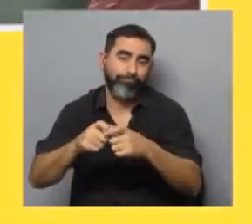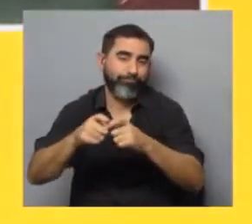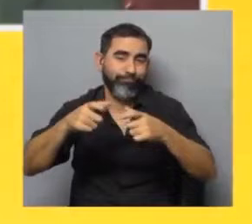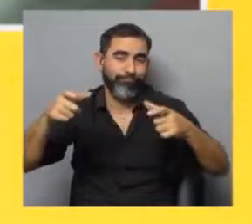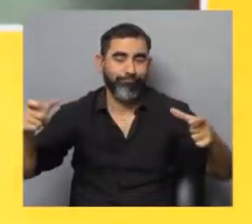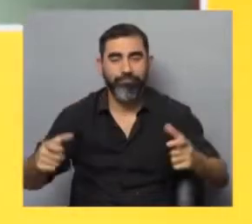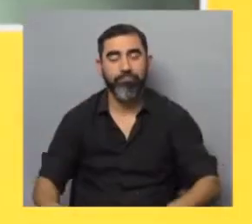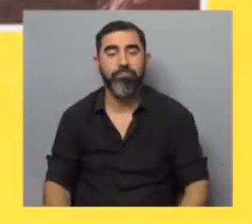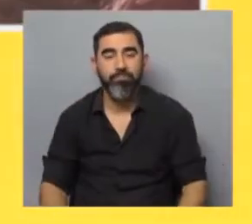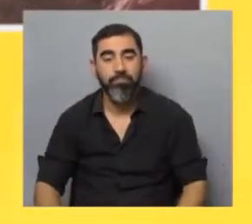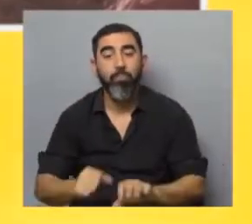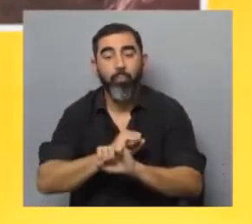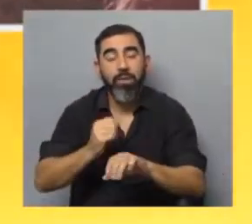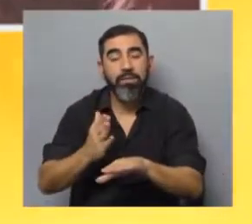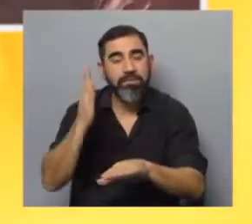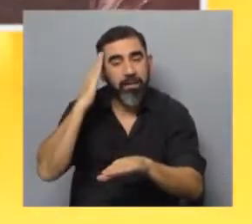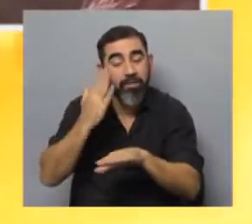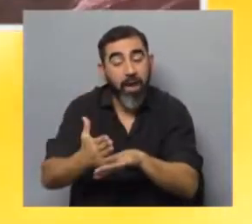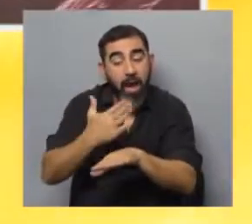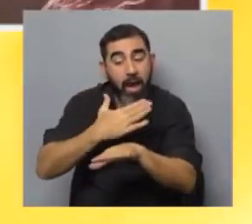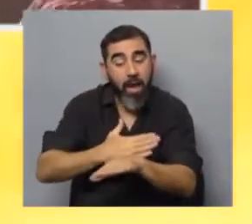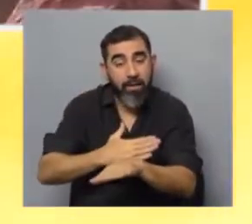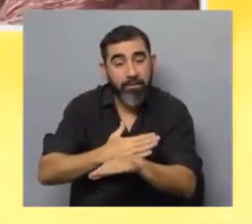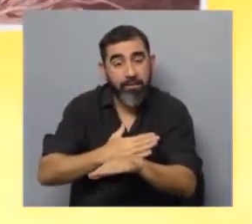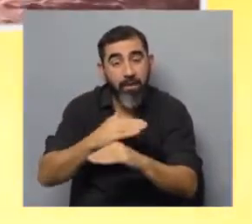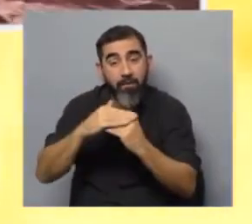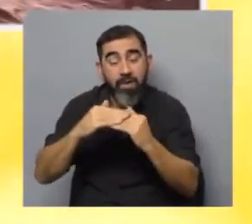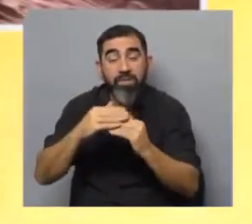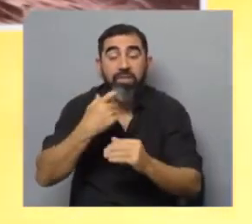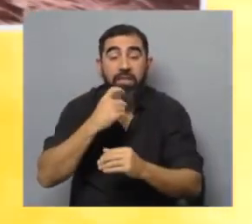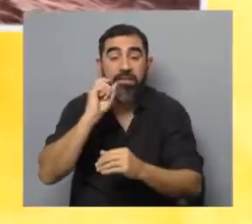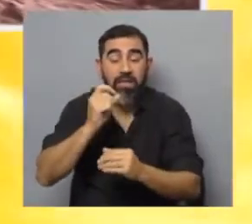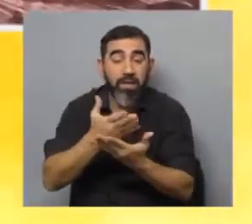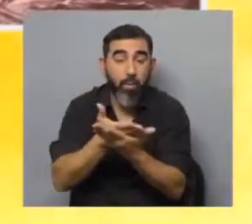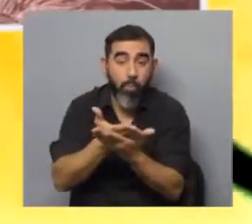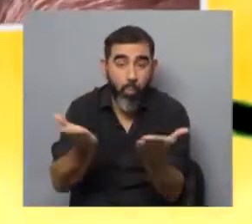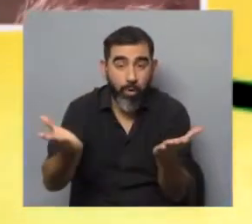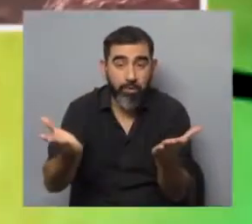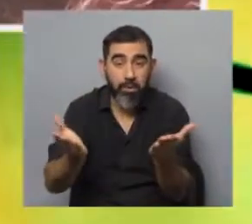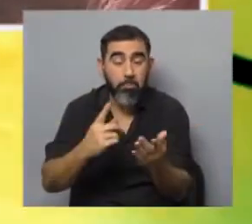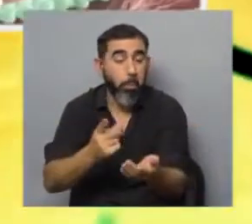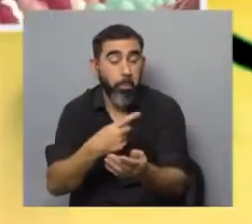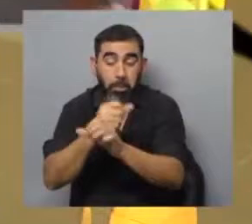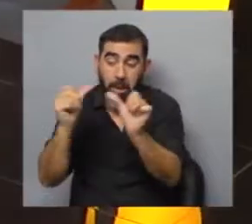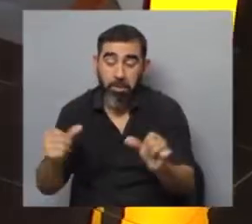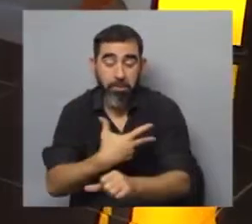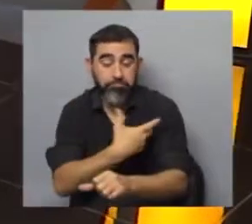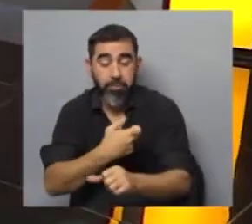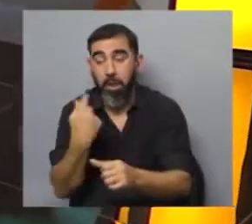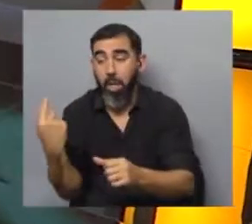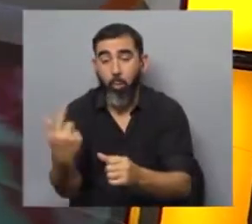avanzar. Entonces poder llevar un análisis molecular en base a muestras de sangre que de repente nos tomemos de rutina,